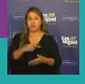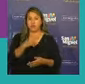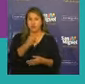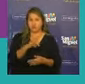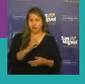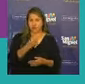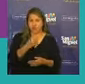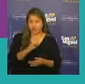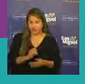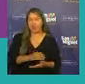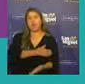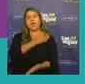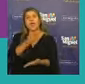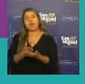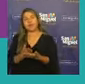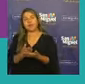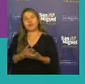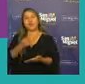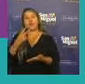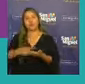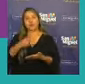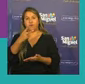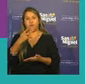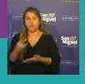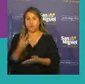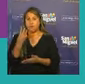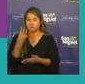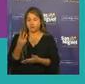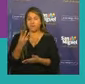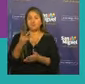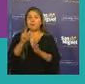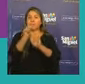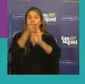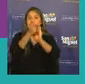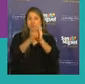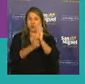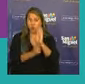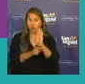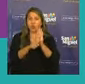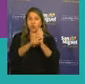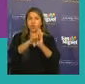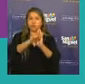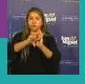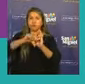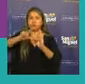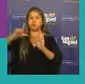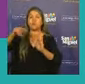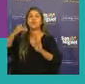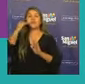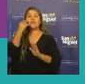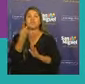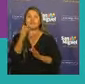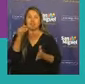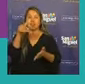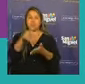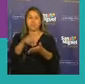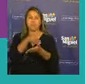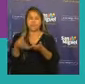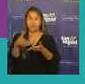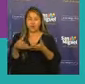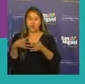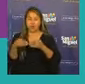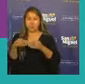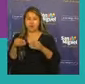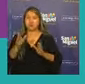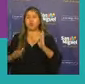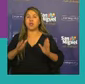2020 al año 2023, el presupuesto ha aumentado casi 20.000 millones de pesos. Entre